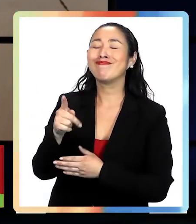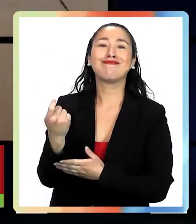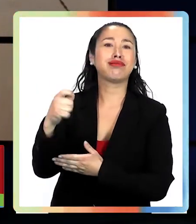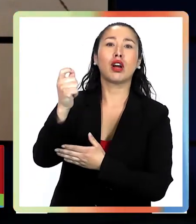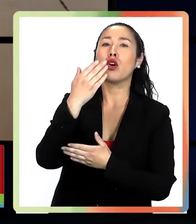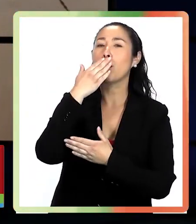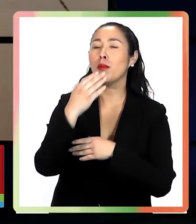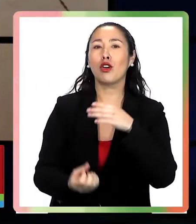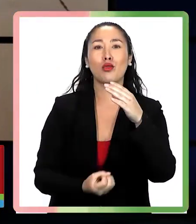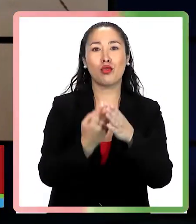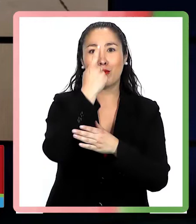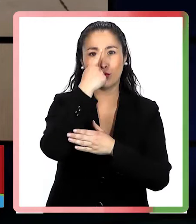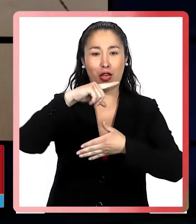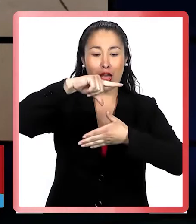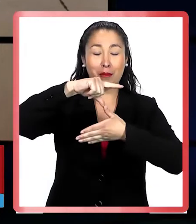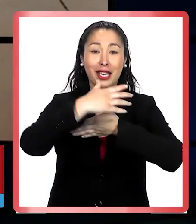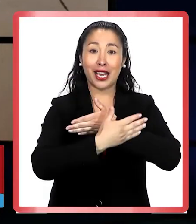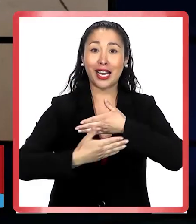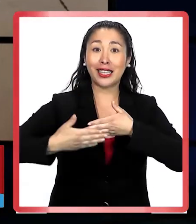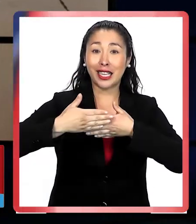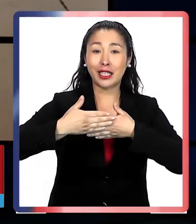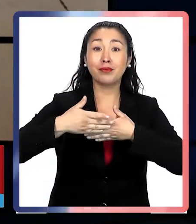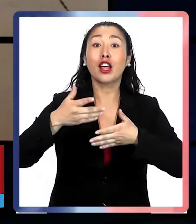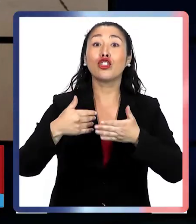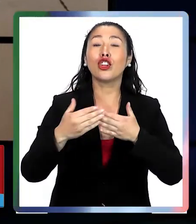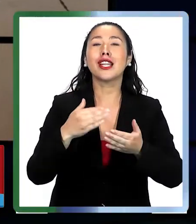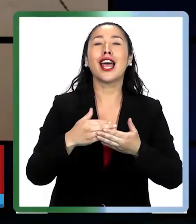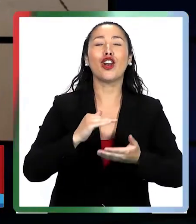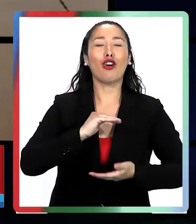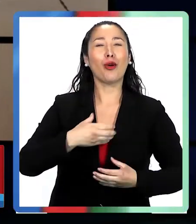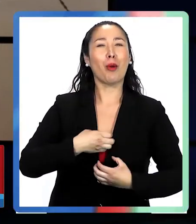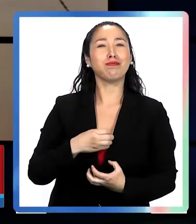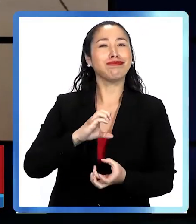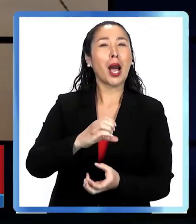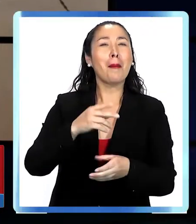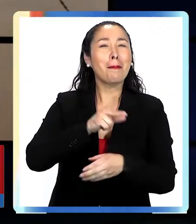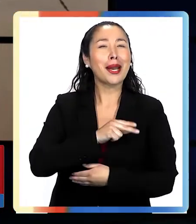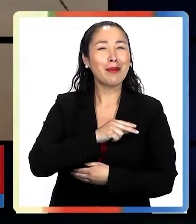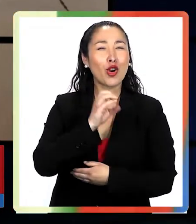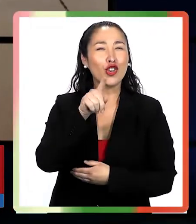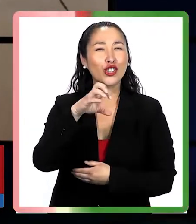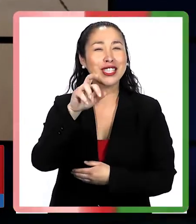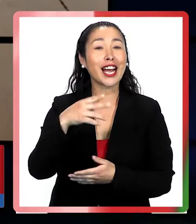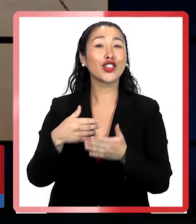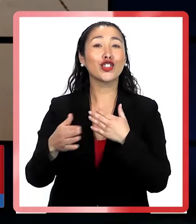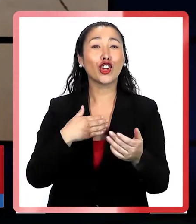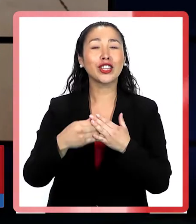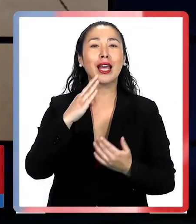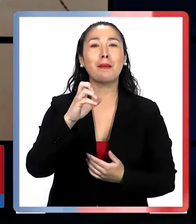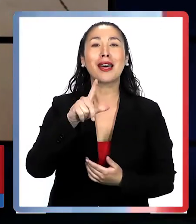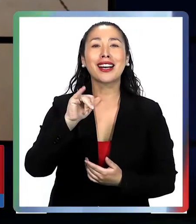el mejor museo nuevo de América Latina en los denominados Óscar de los Museos, que se realizan en